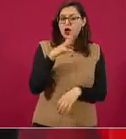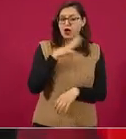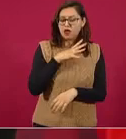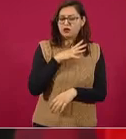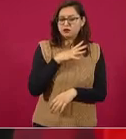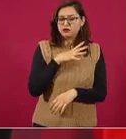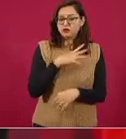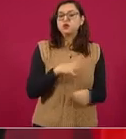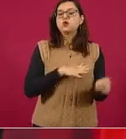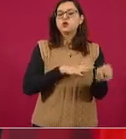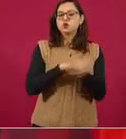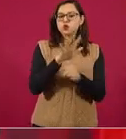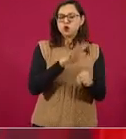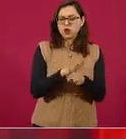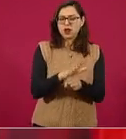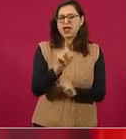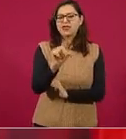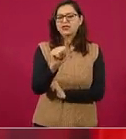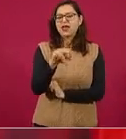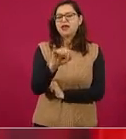hijos de Daniel Chávez,